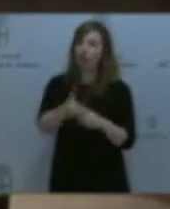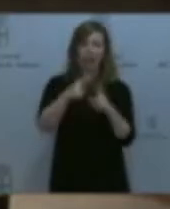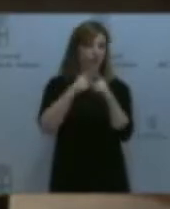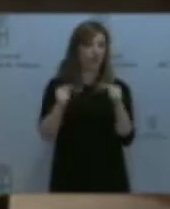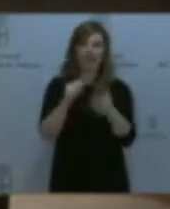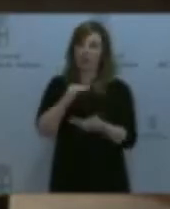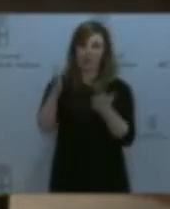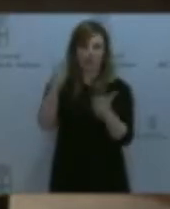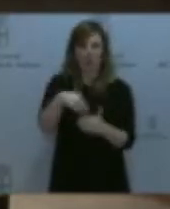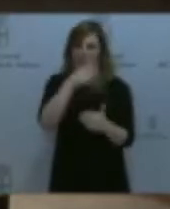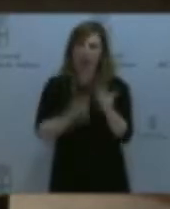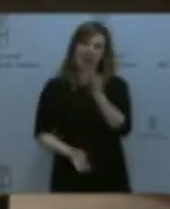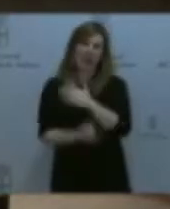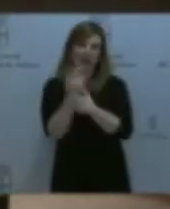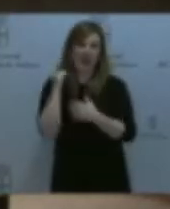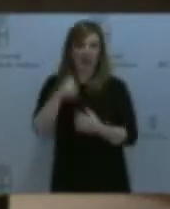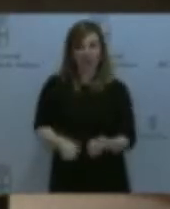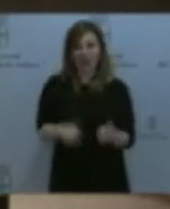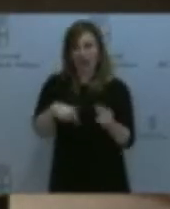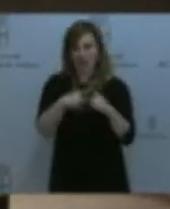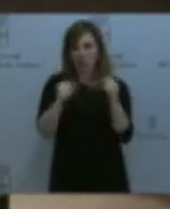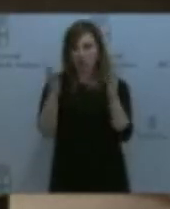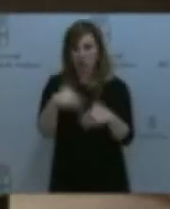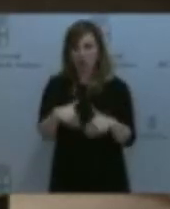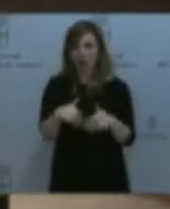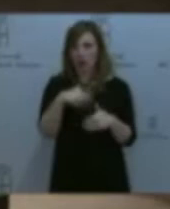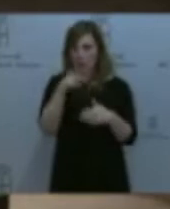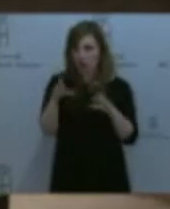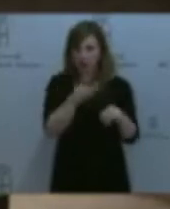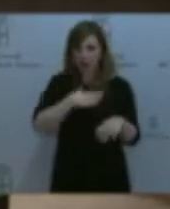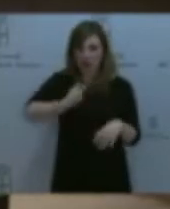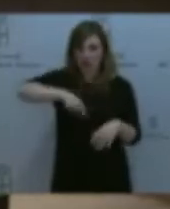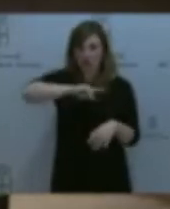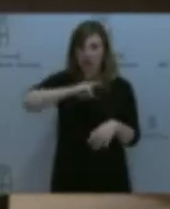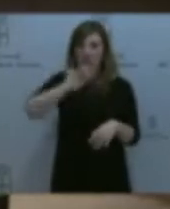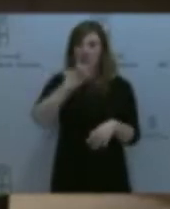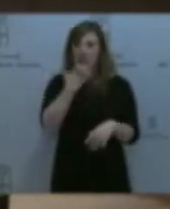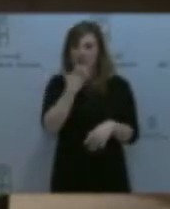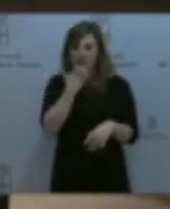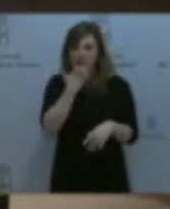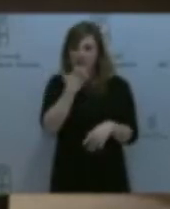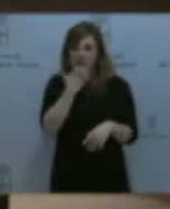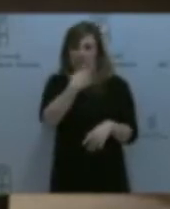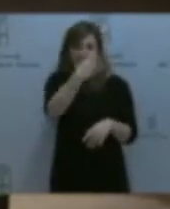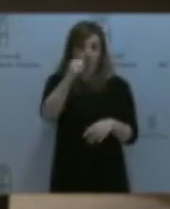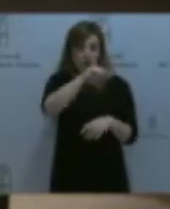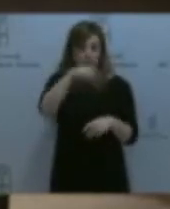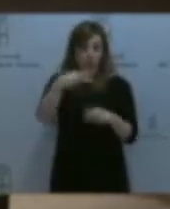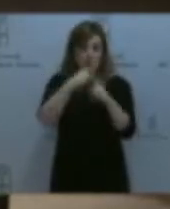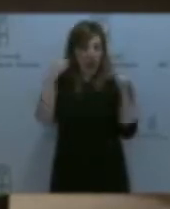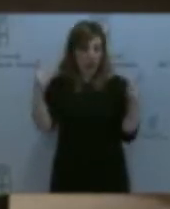capacidad de generar riqueza que tenemos en nuestra tierra. Si la corrupción nos cuesta 500 euros al año,